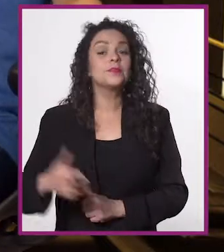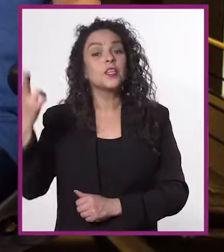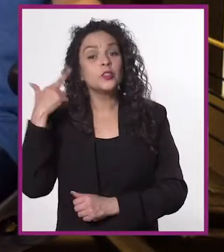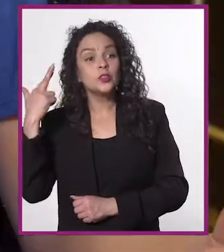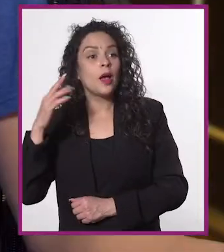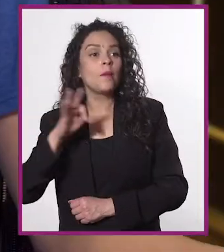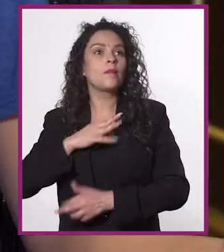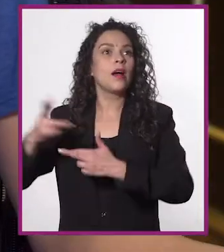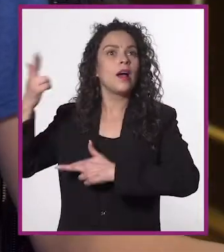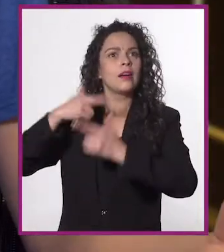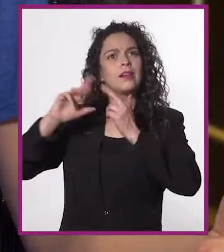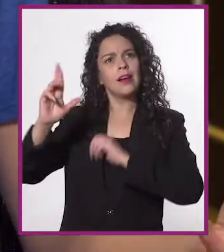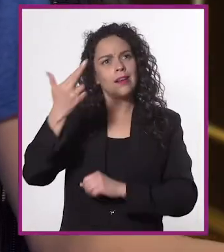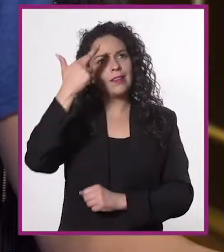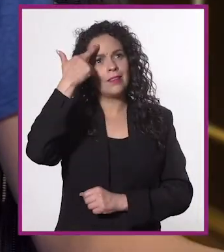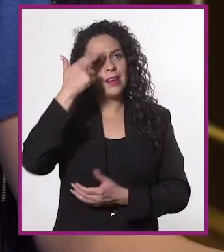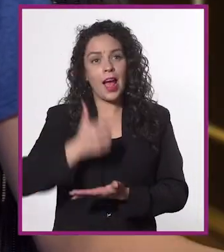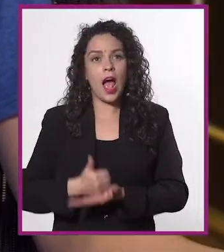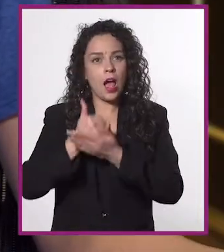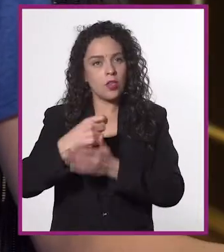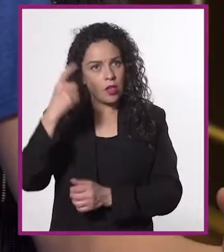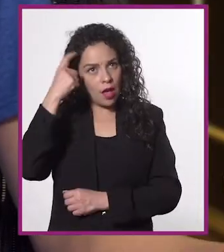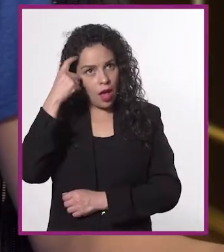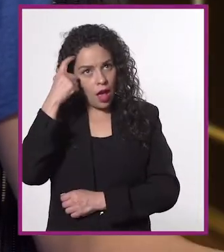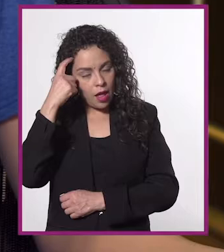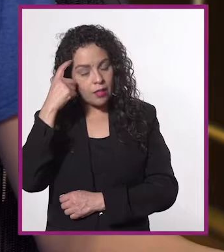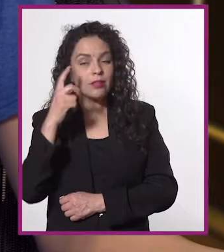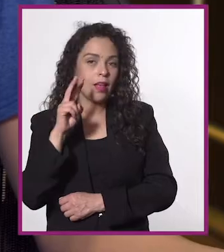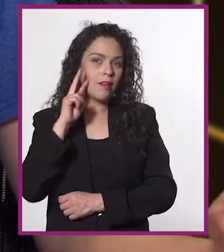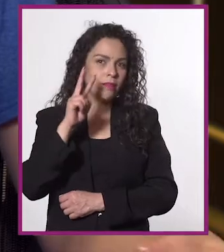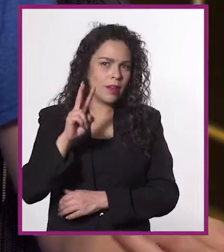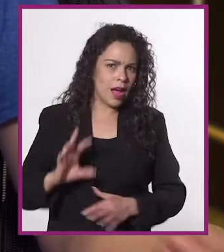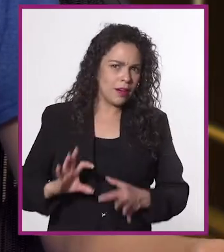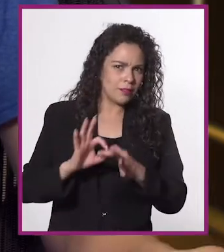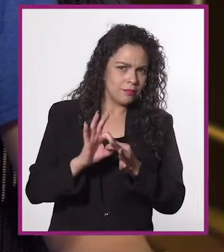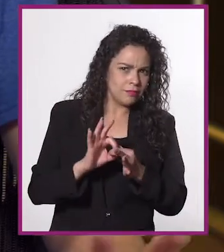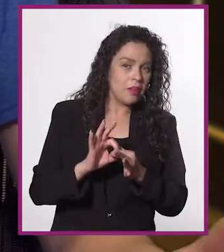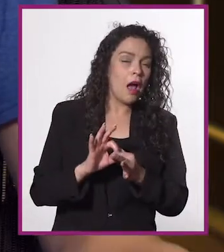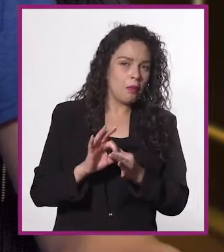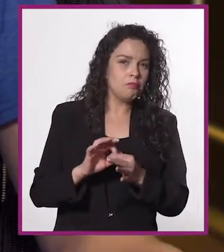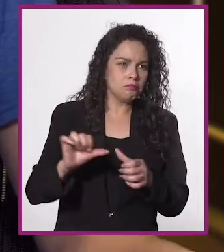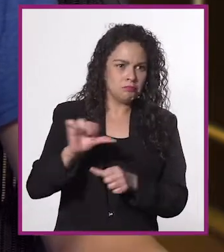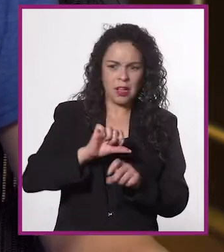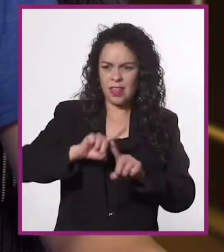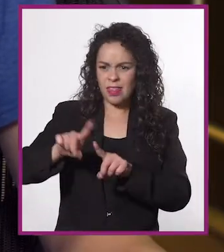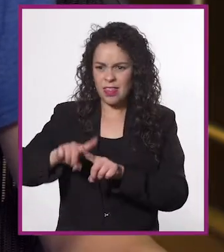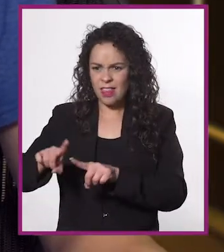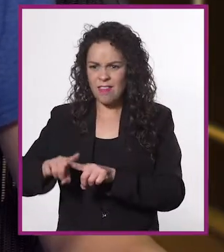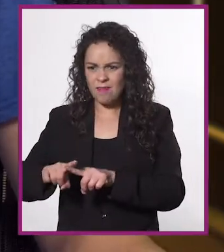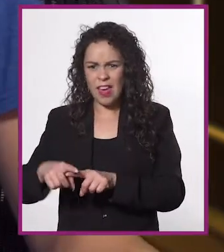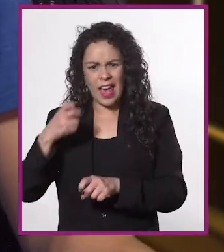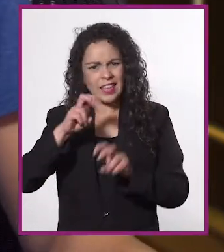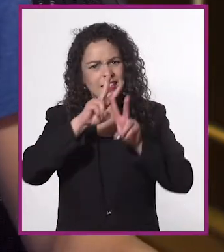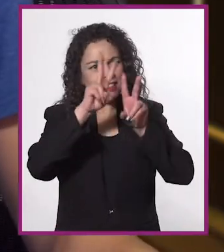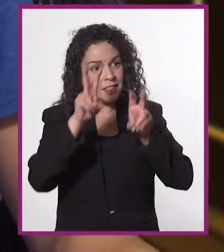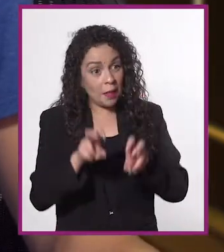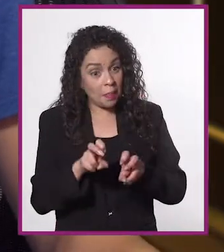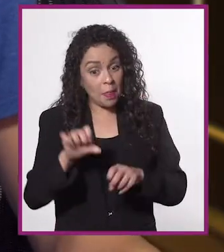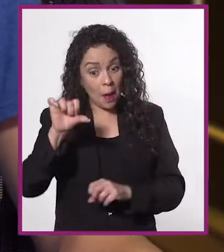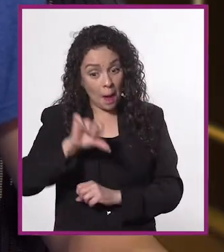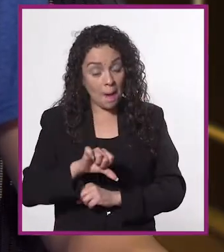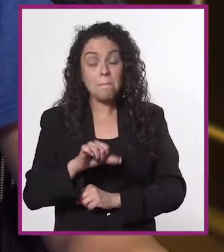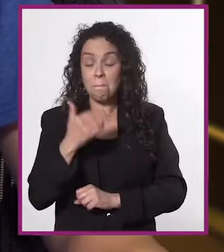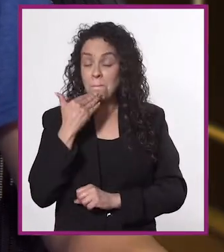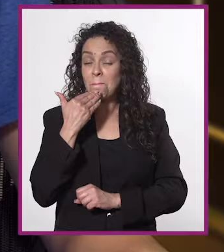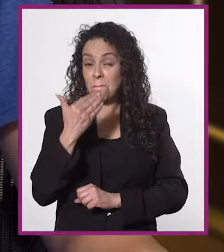Exacto. El sonido nos puede traer recuerdos, ayudar a concentrarnos o a visualizar algo completamente aleatorio. Me parece un muy